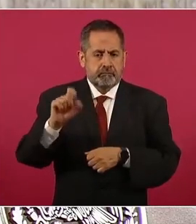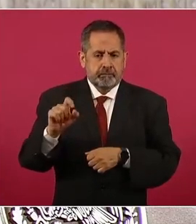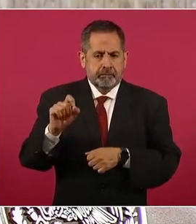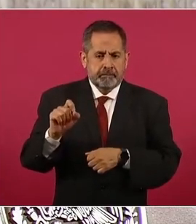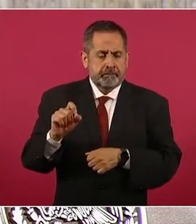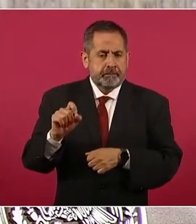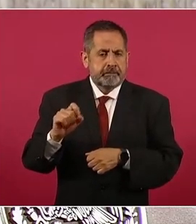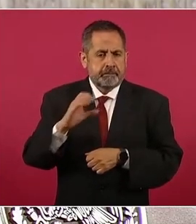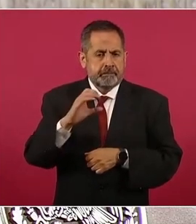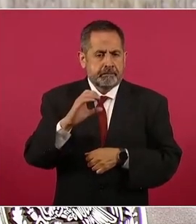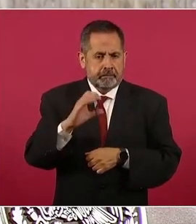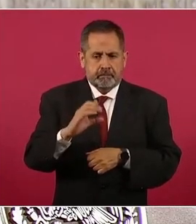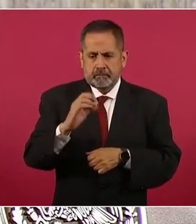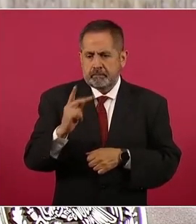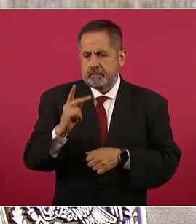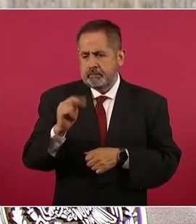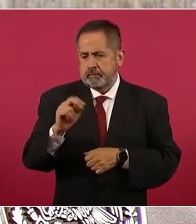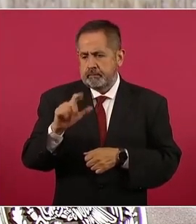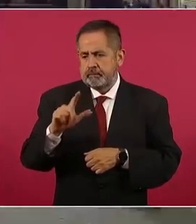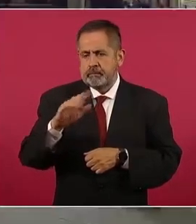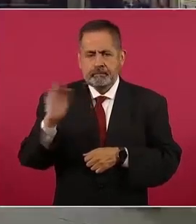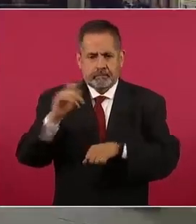del Código Penal Federal.